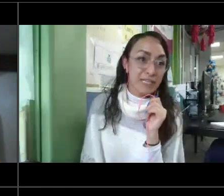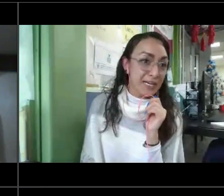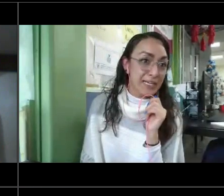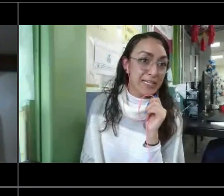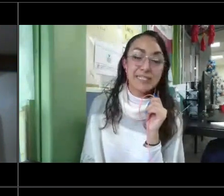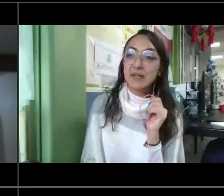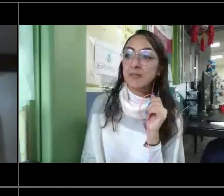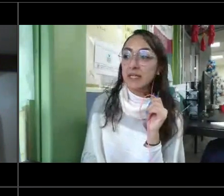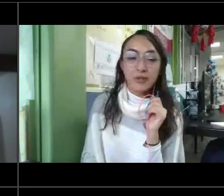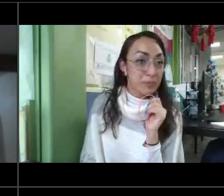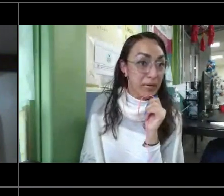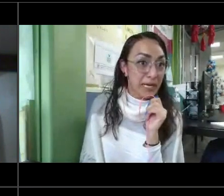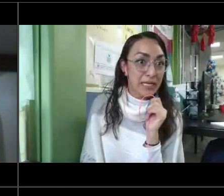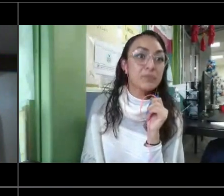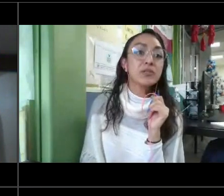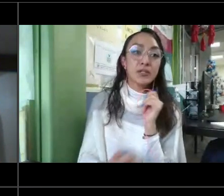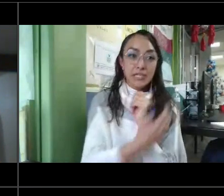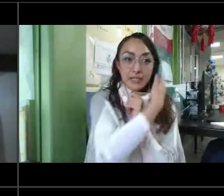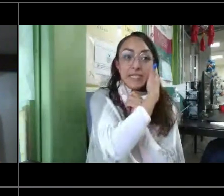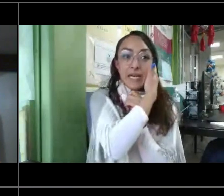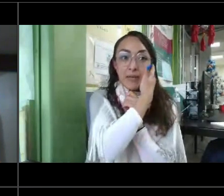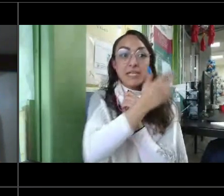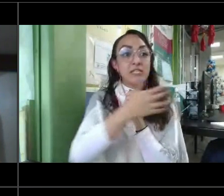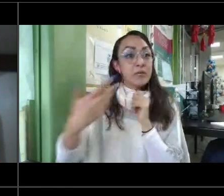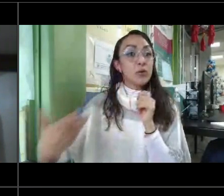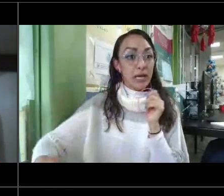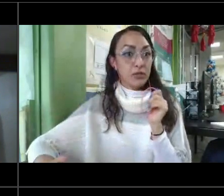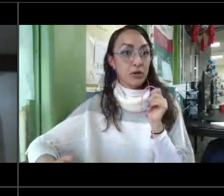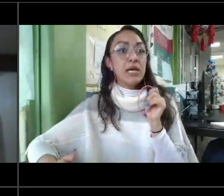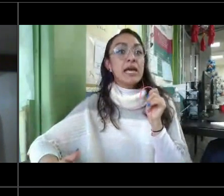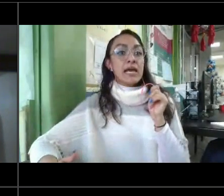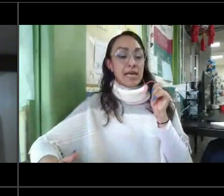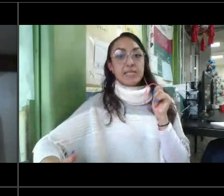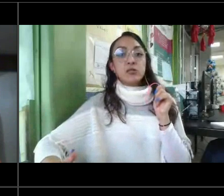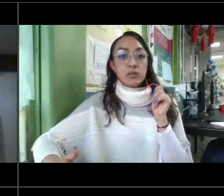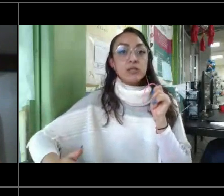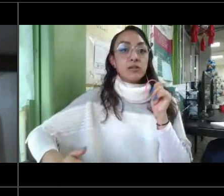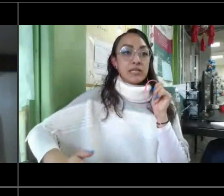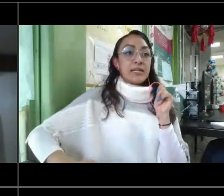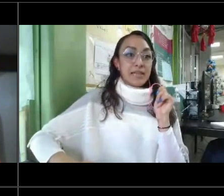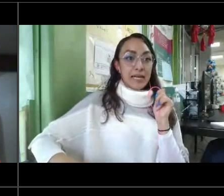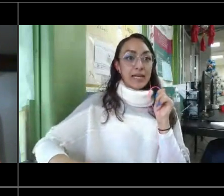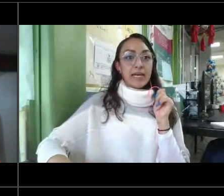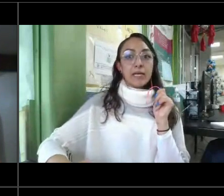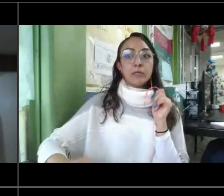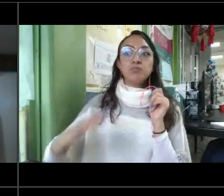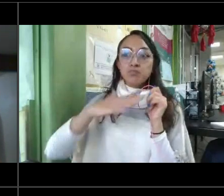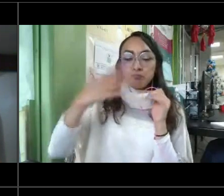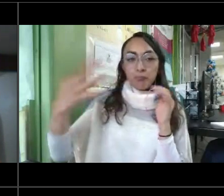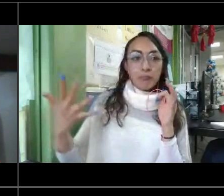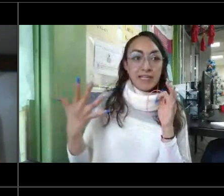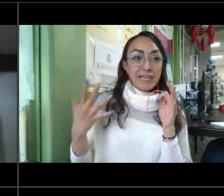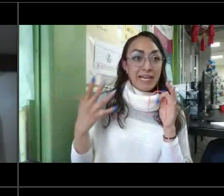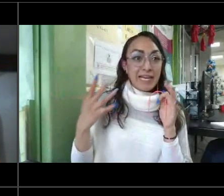método Mijares, el método Palem, donde ya van desvinculando estas cuestiones de